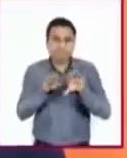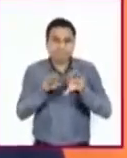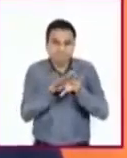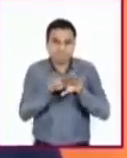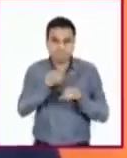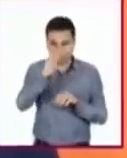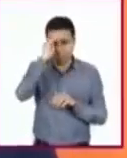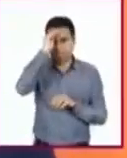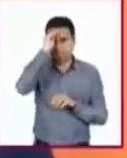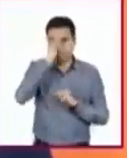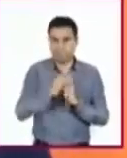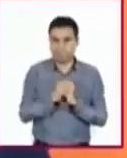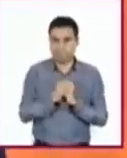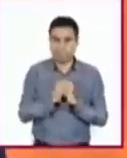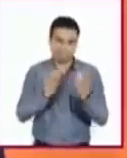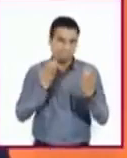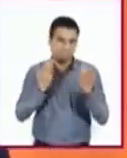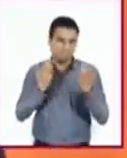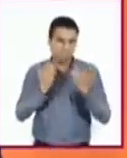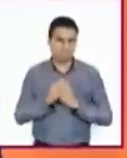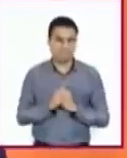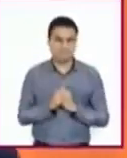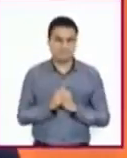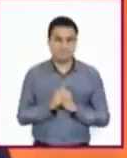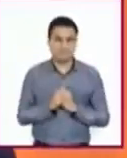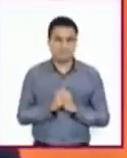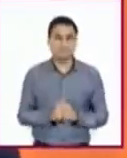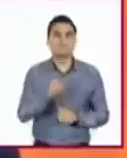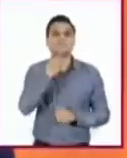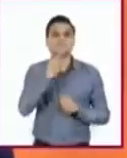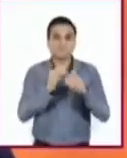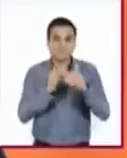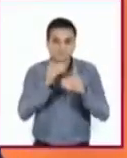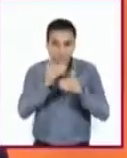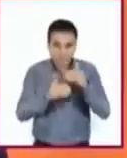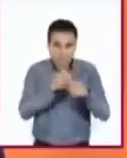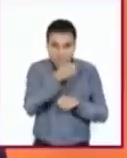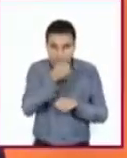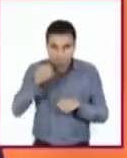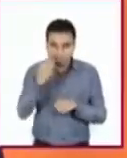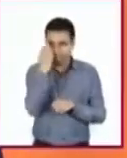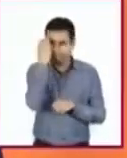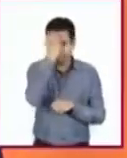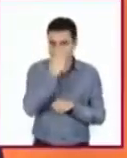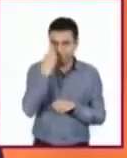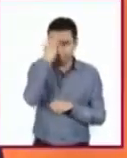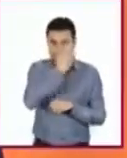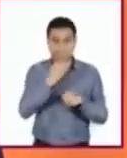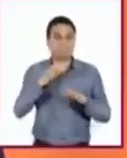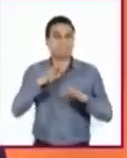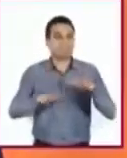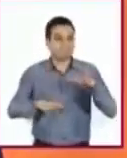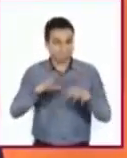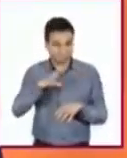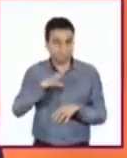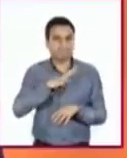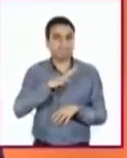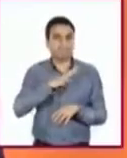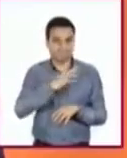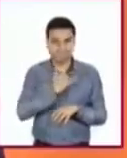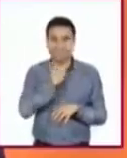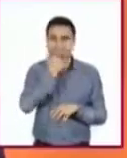puedas establecer comparaciones. Revisa tus procedimientos, podemos tener errores en la realización de